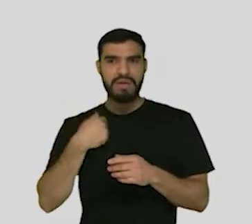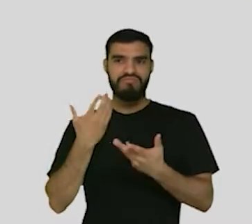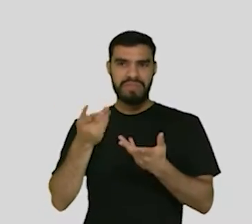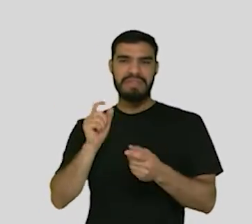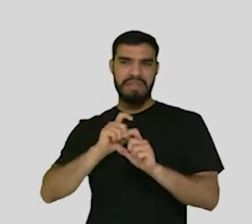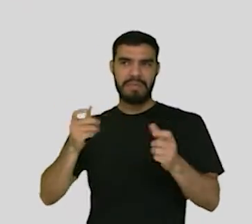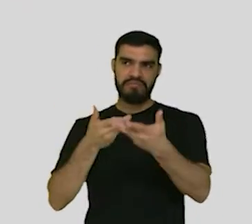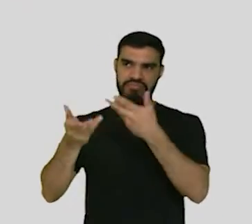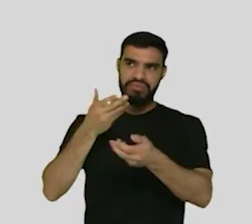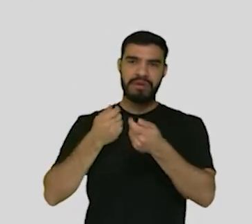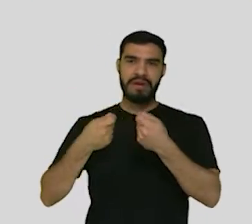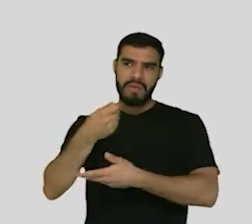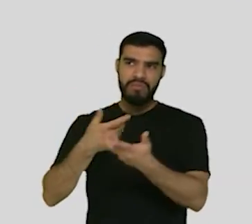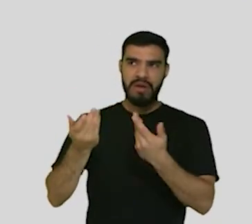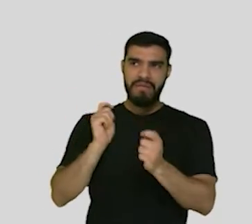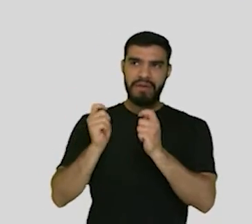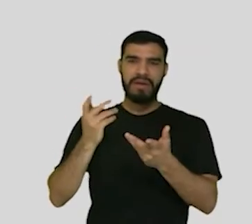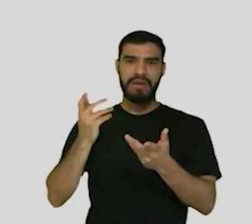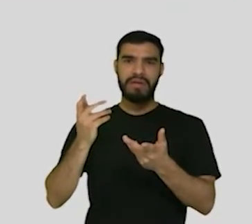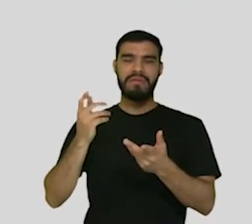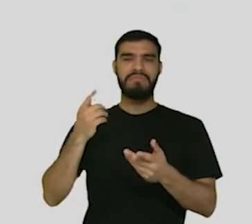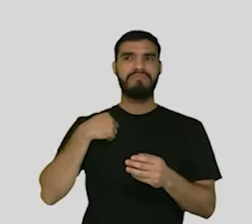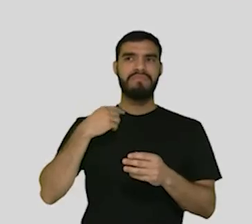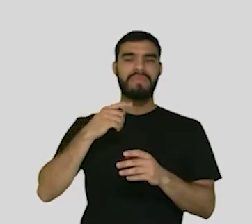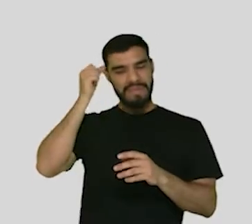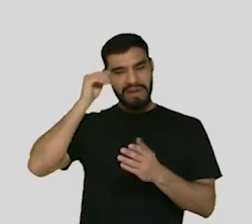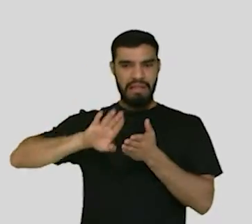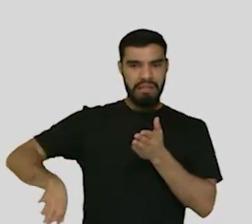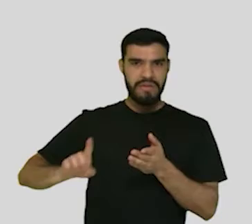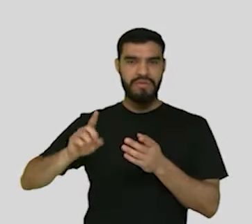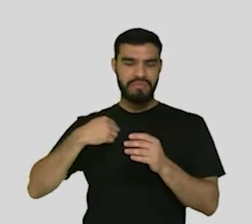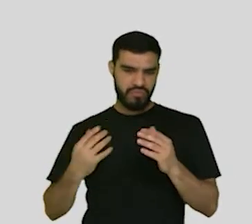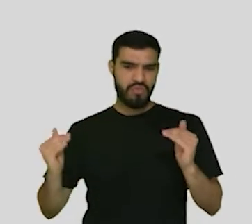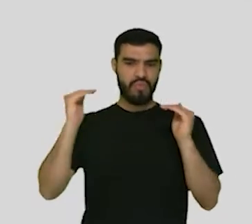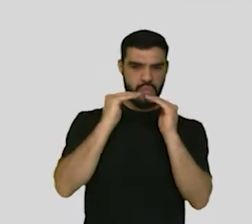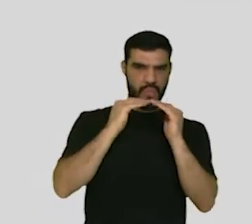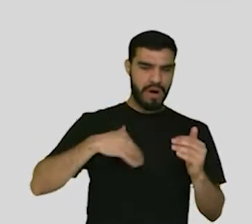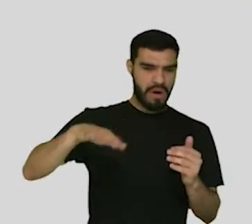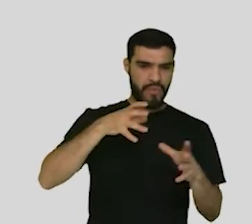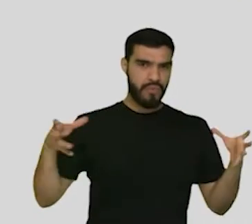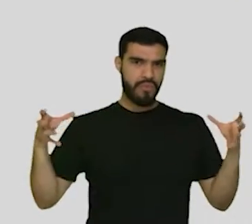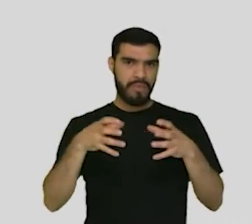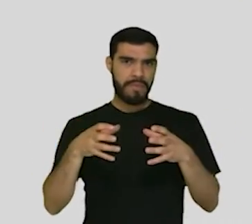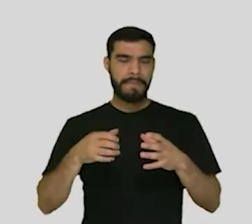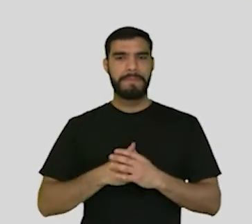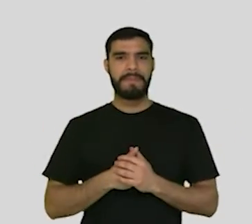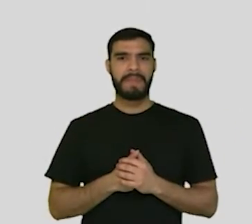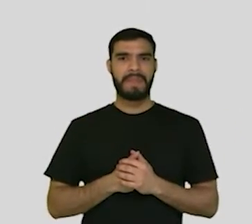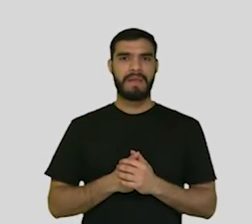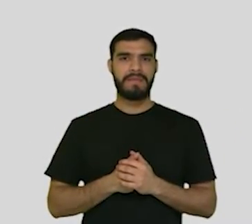Andas ahí, pere y me van a mover en ereje, juguaire, ereñeza, ingo. Opea, pe, coba, cue.